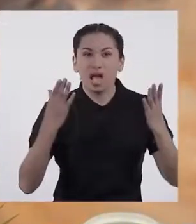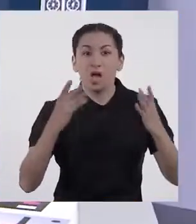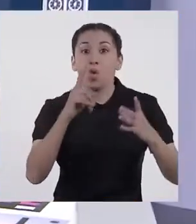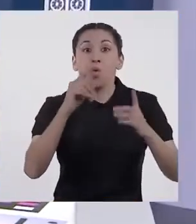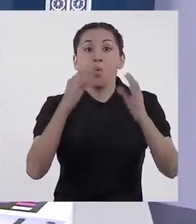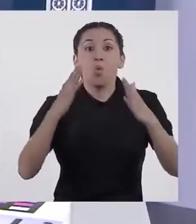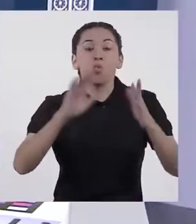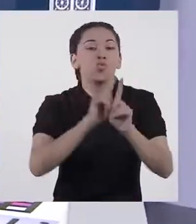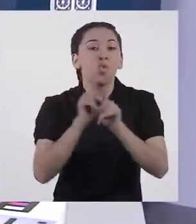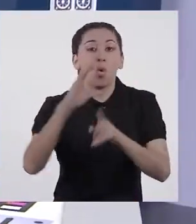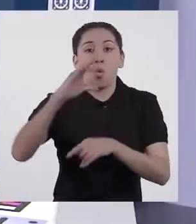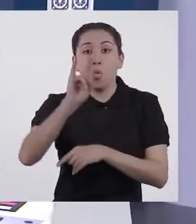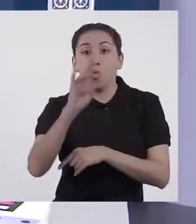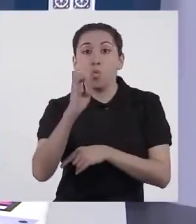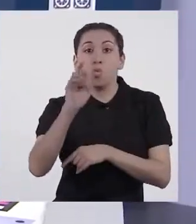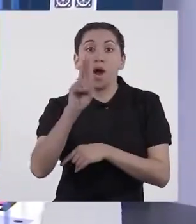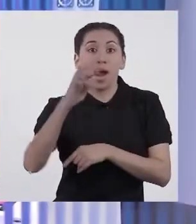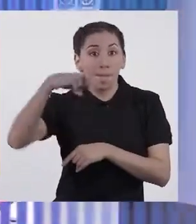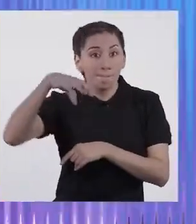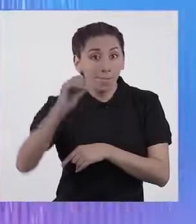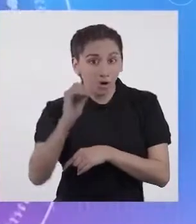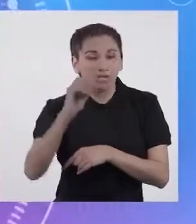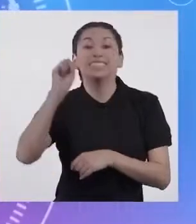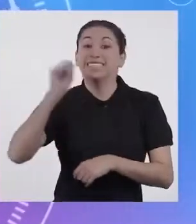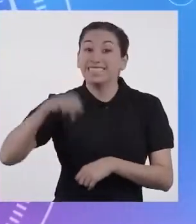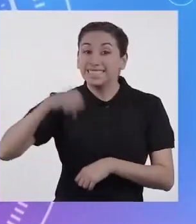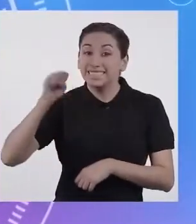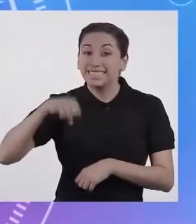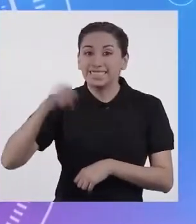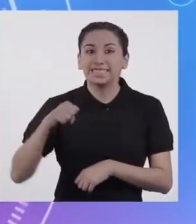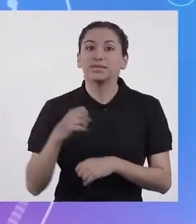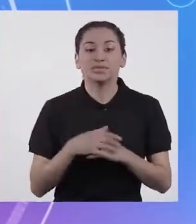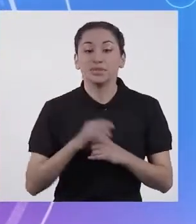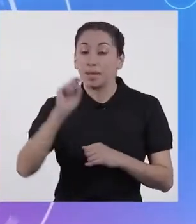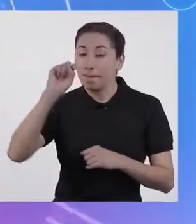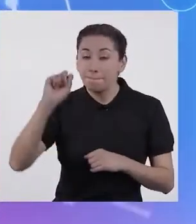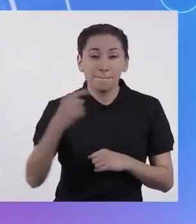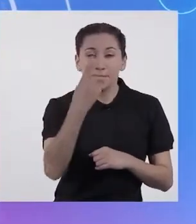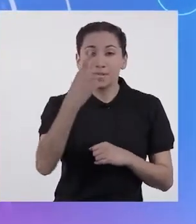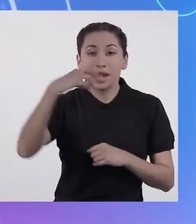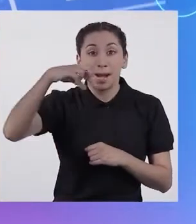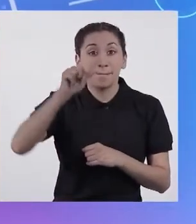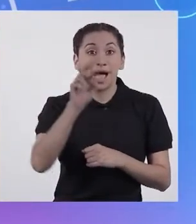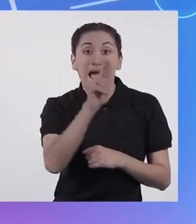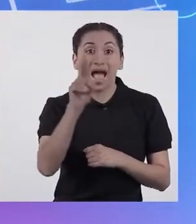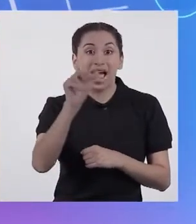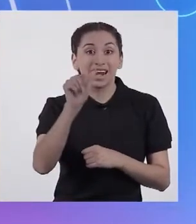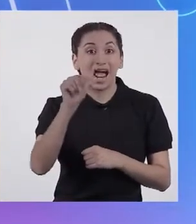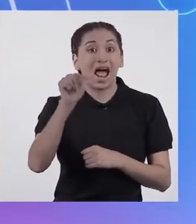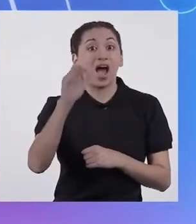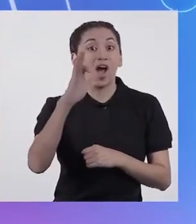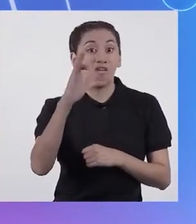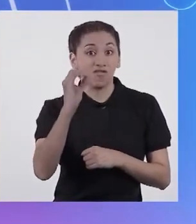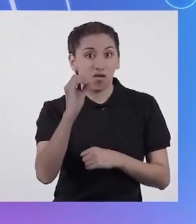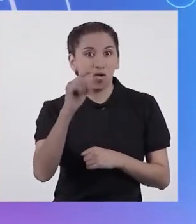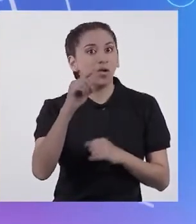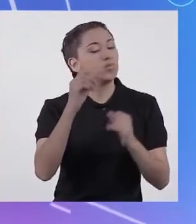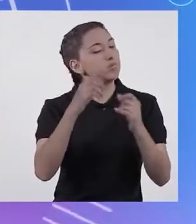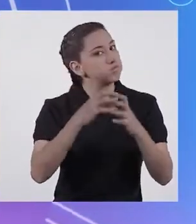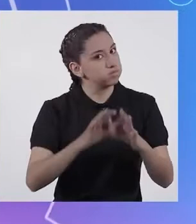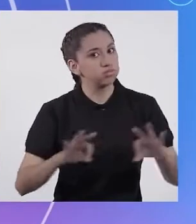¿verdad? ¡Sí! El primer párrafo es muy